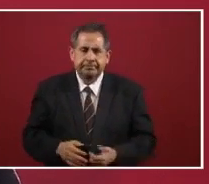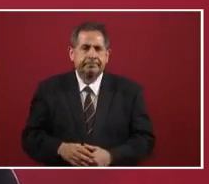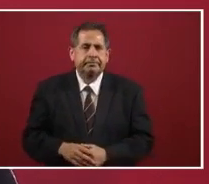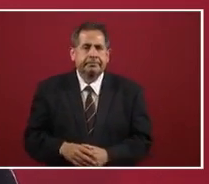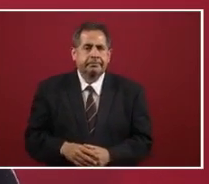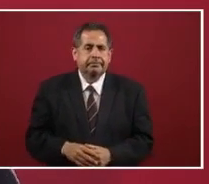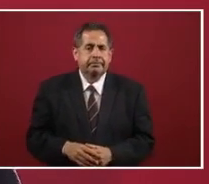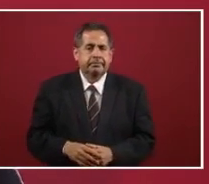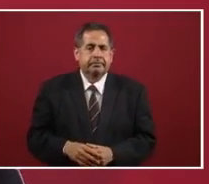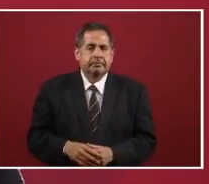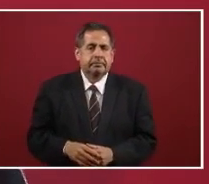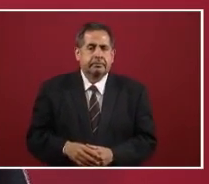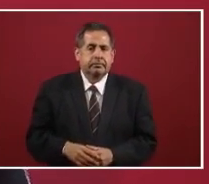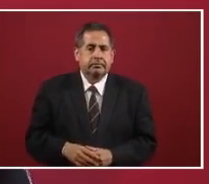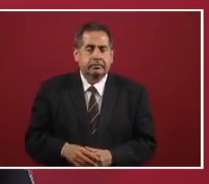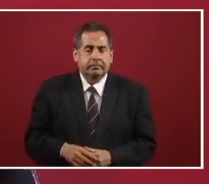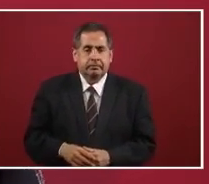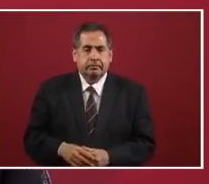sí,